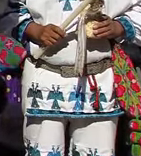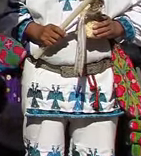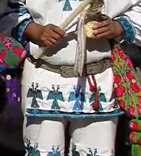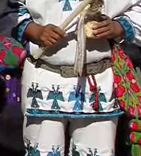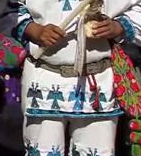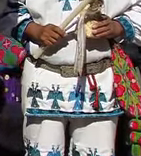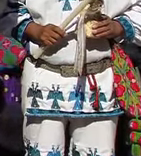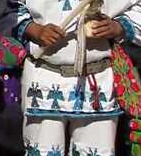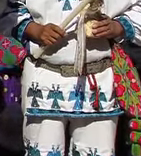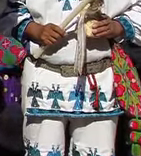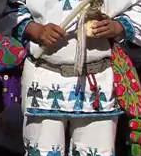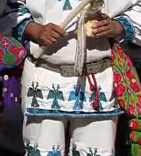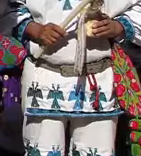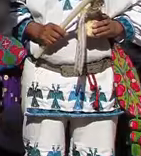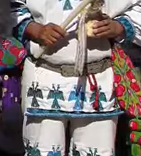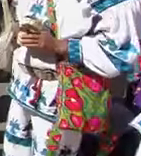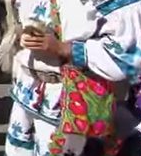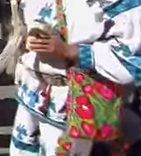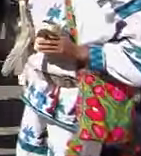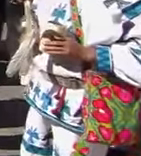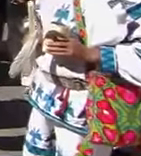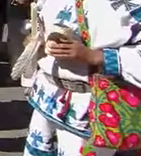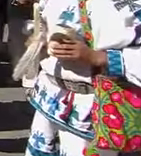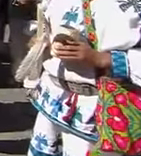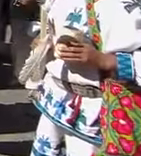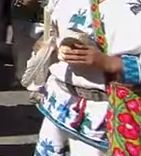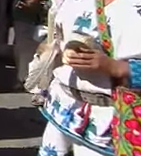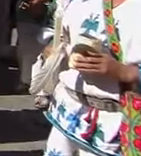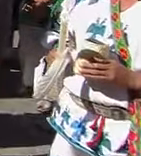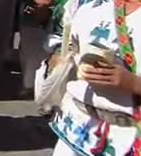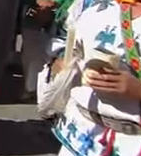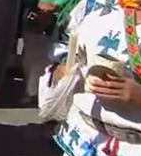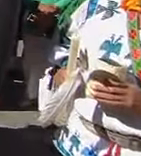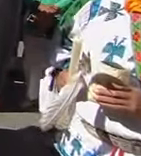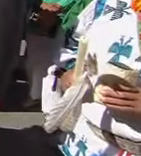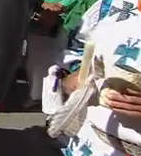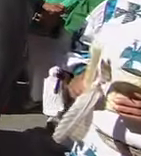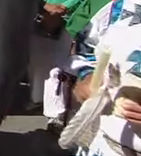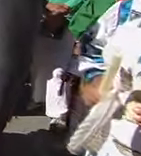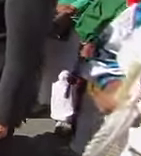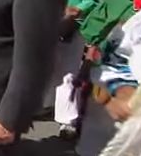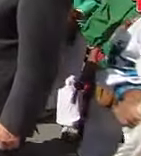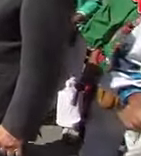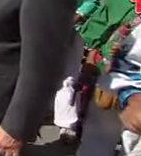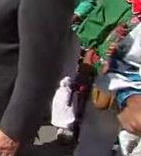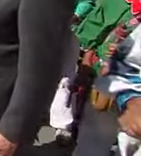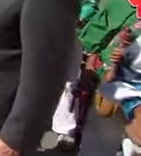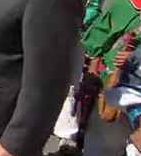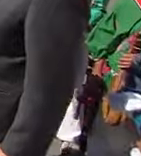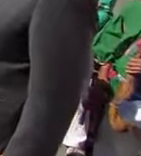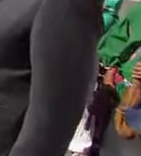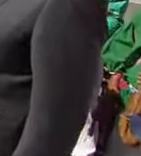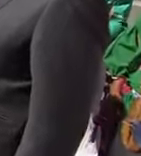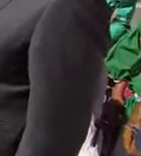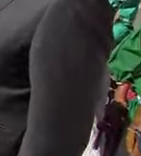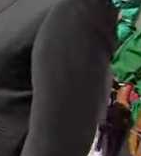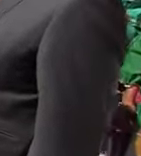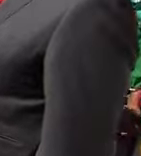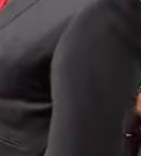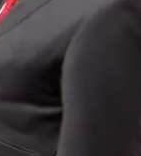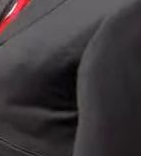este tiempo, yo creo que ha llegado. Es un momento histórico, es un momento de la verdad, es un momento de